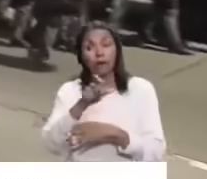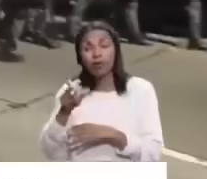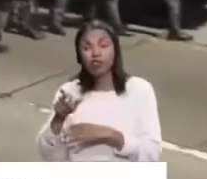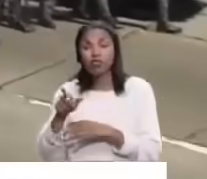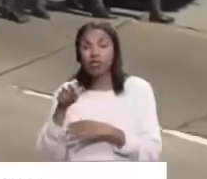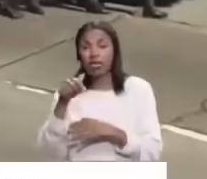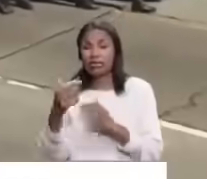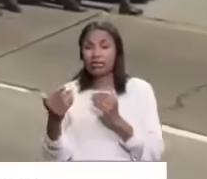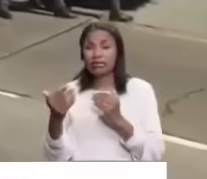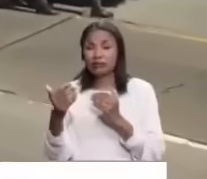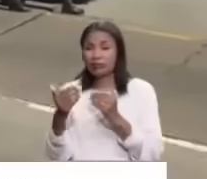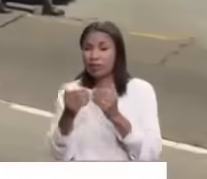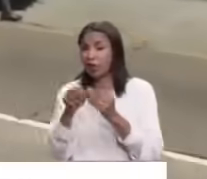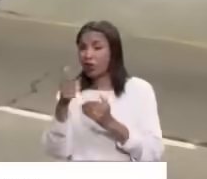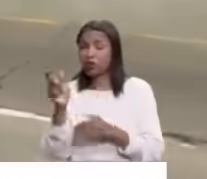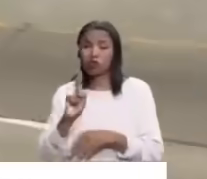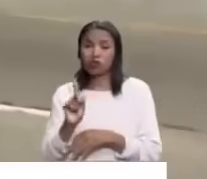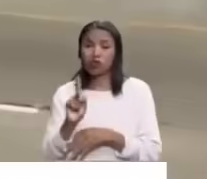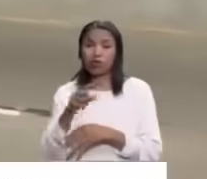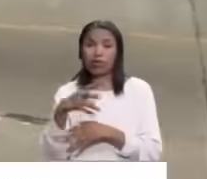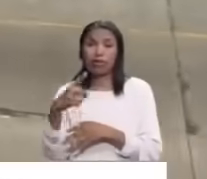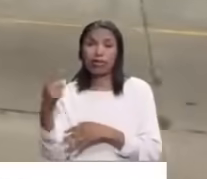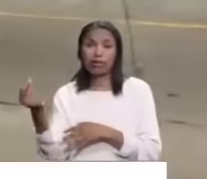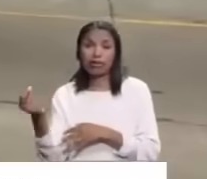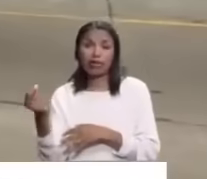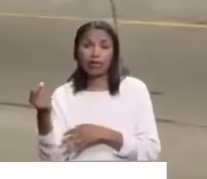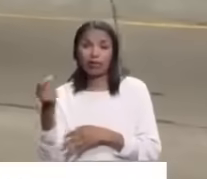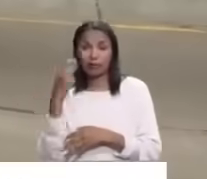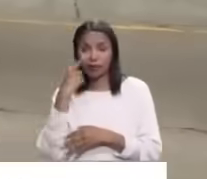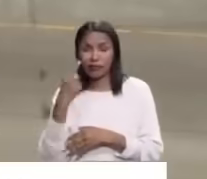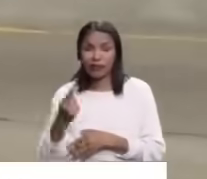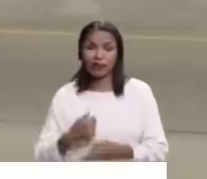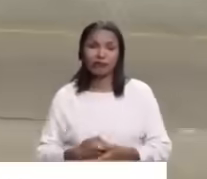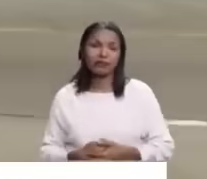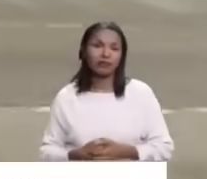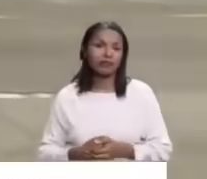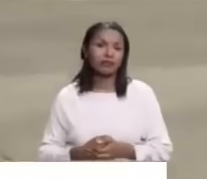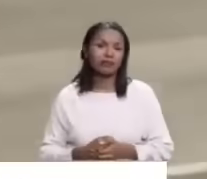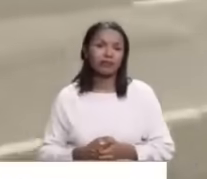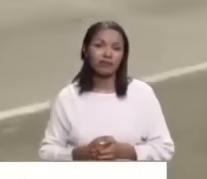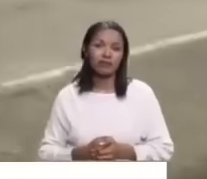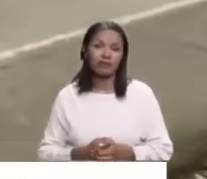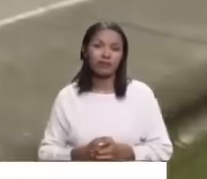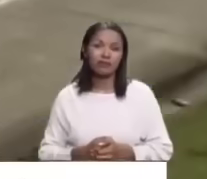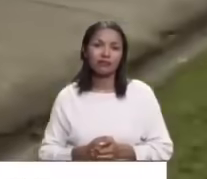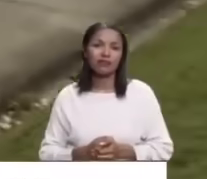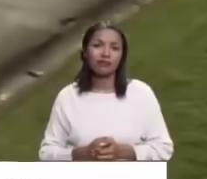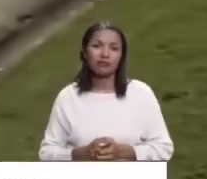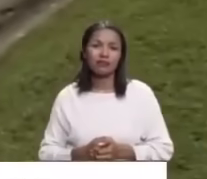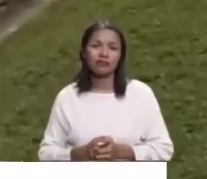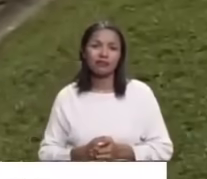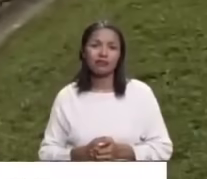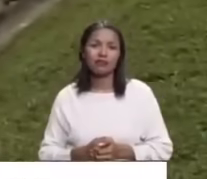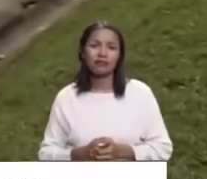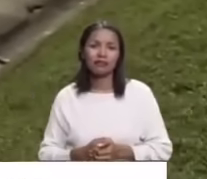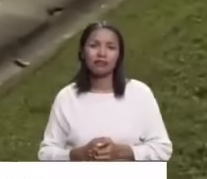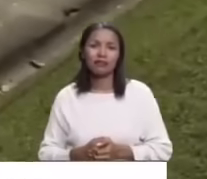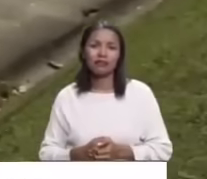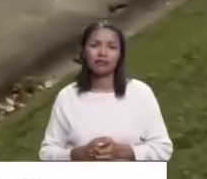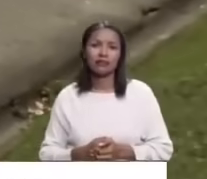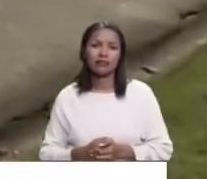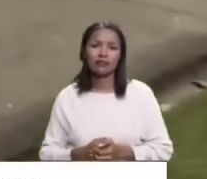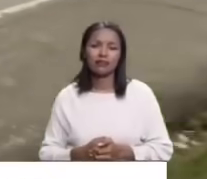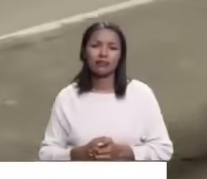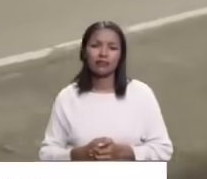del vehículo gris que están observando, pues están unas personas que